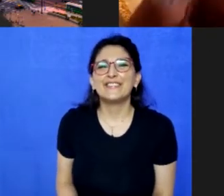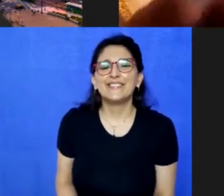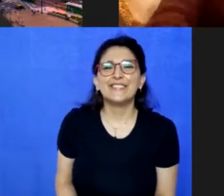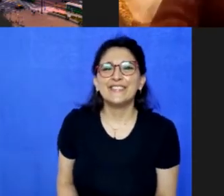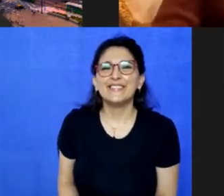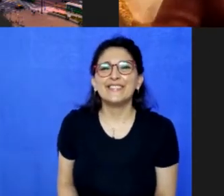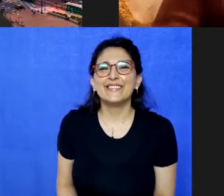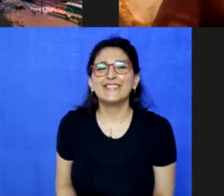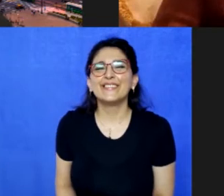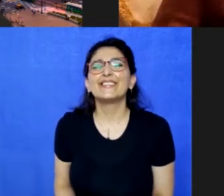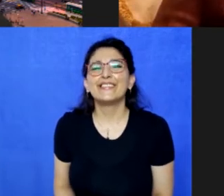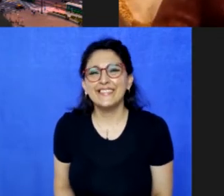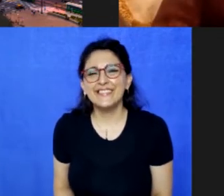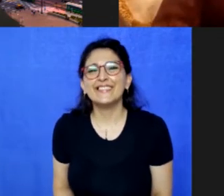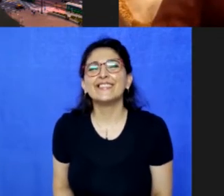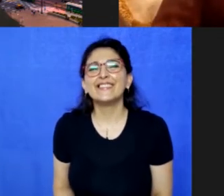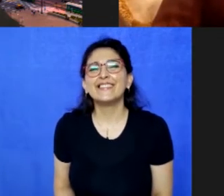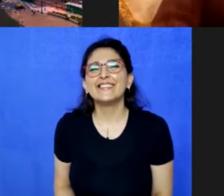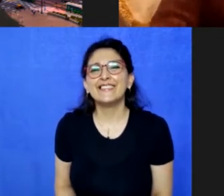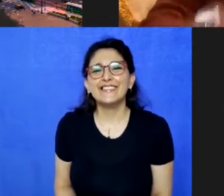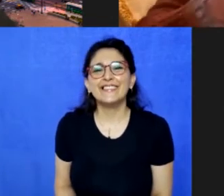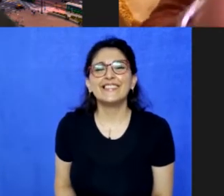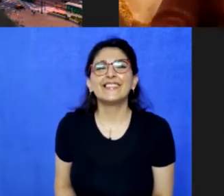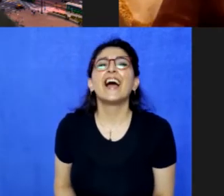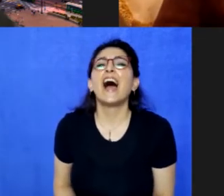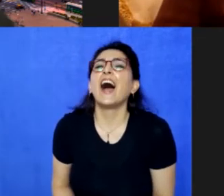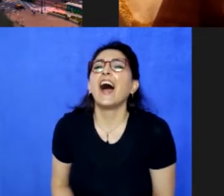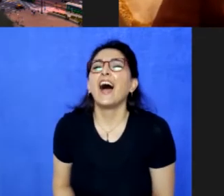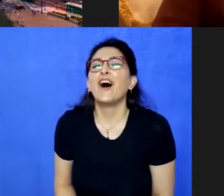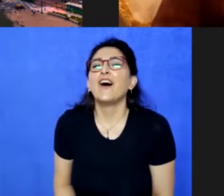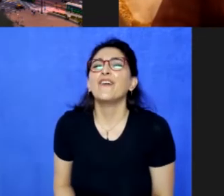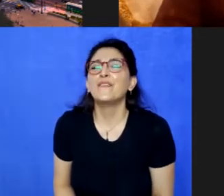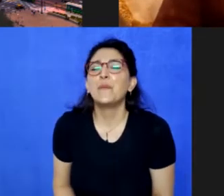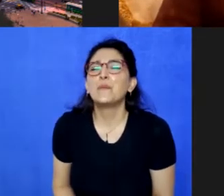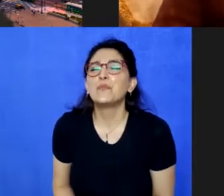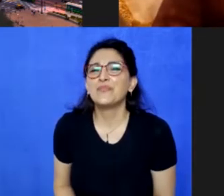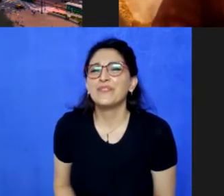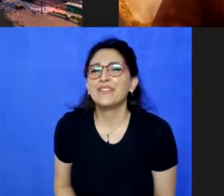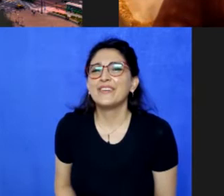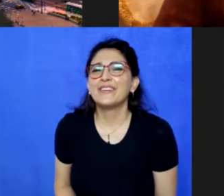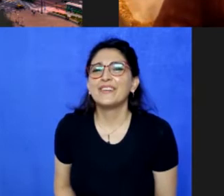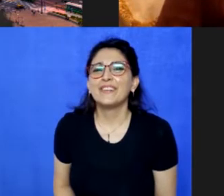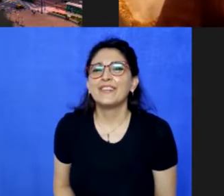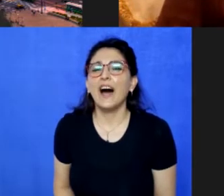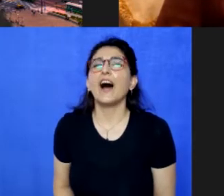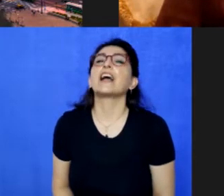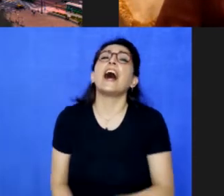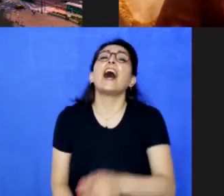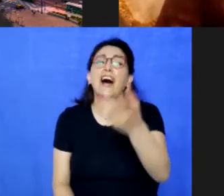con el bizcocho, la pasás con la almendra, te rompes el diente igual por el precio.